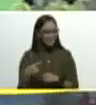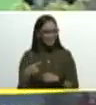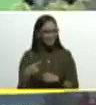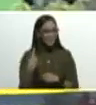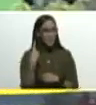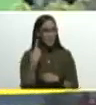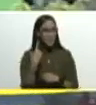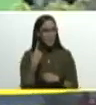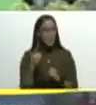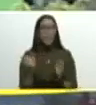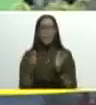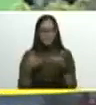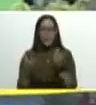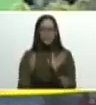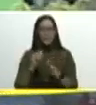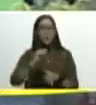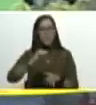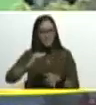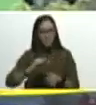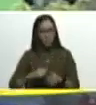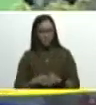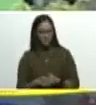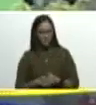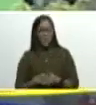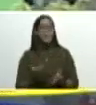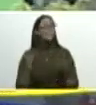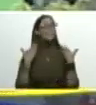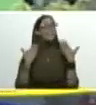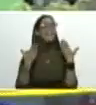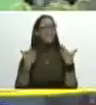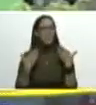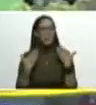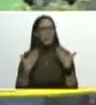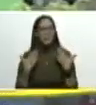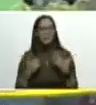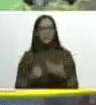un papelón con limón, para el calor.